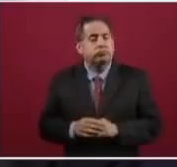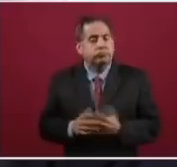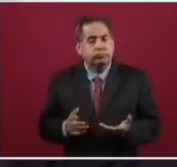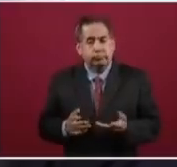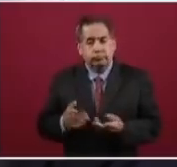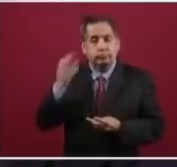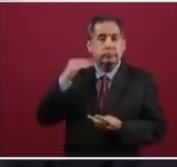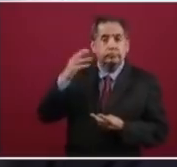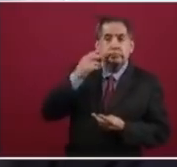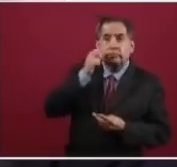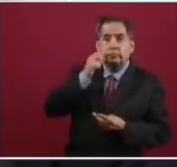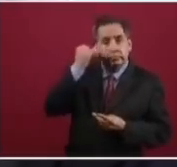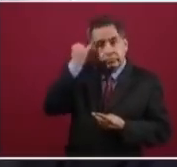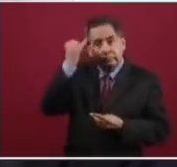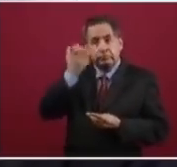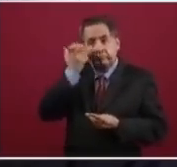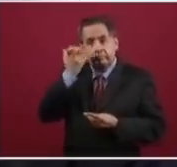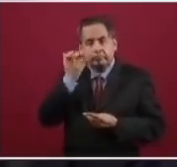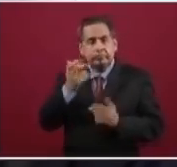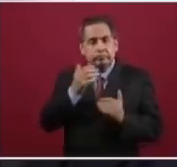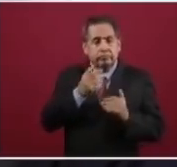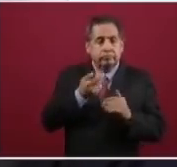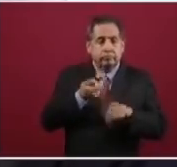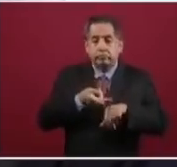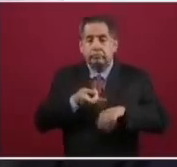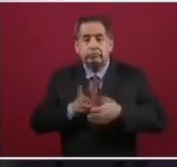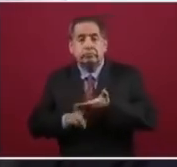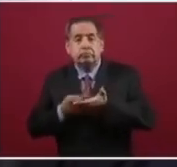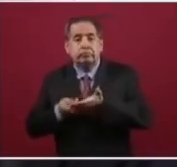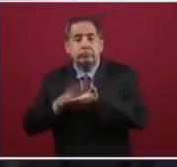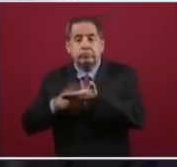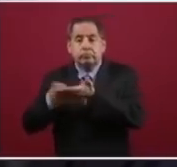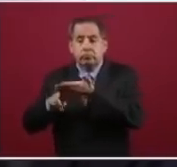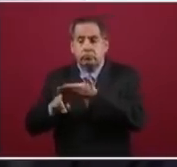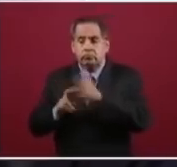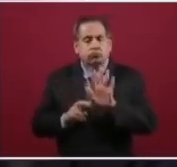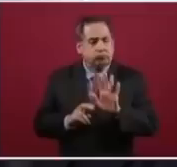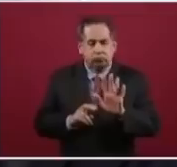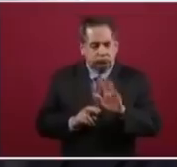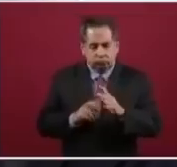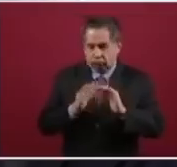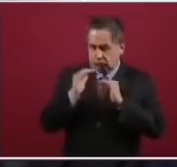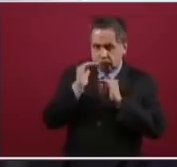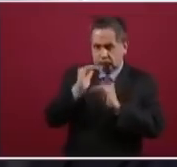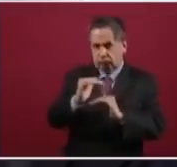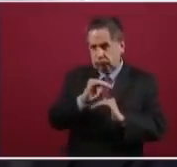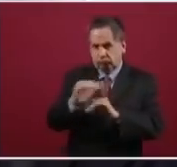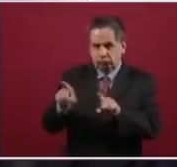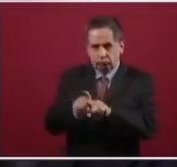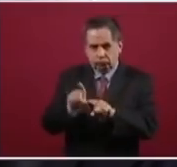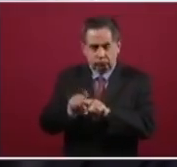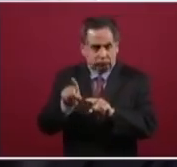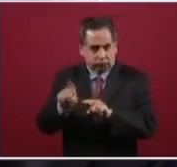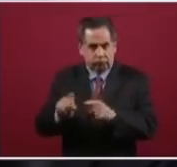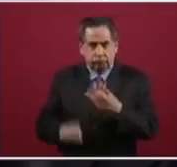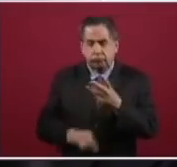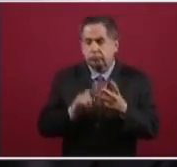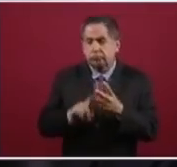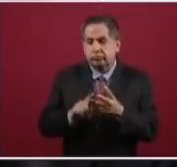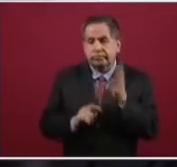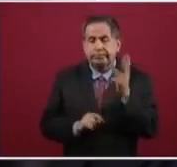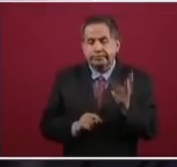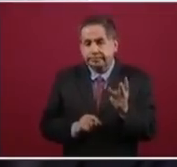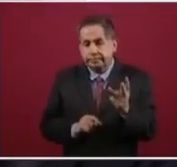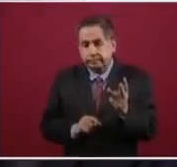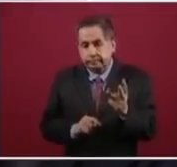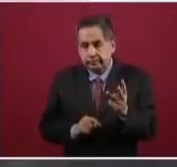subestimados de manera más o menos sistemática de tal forma que siempre habría ingresos excedentes al final del año el tercero en la